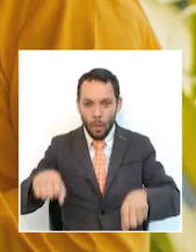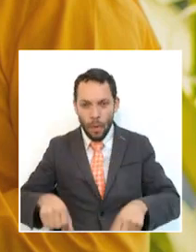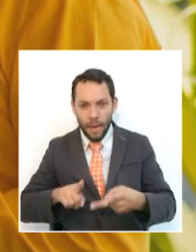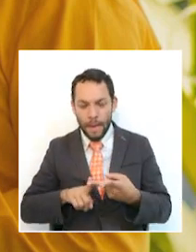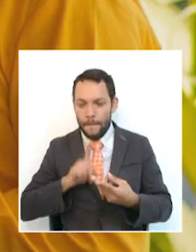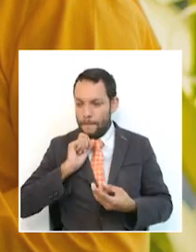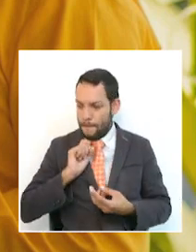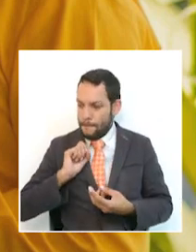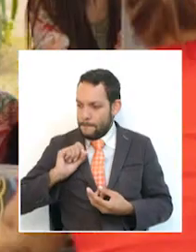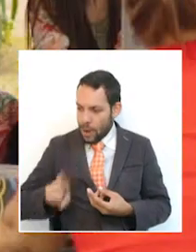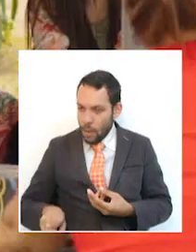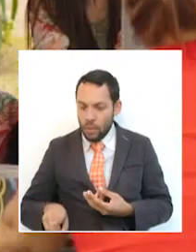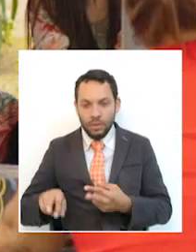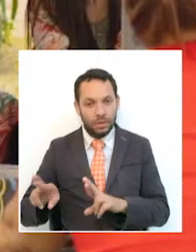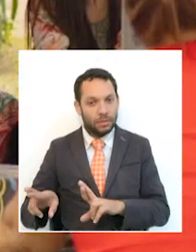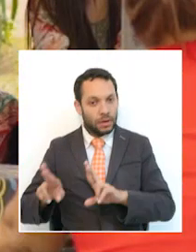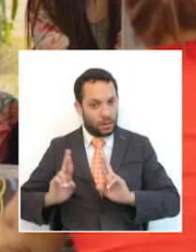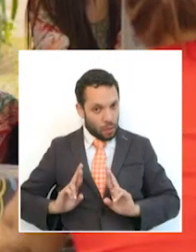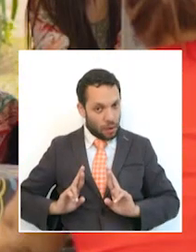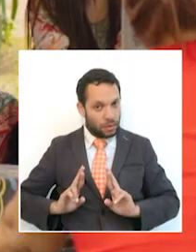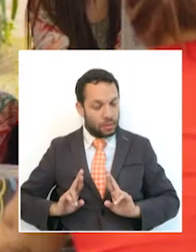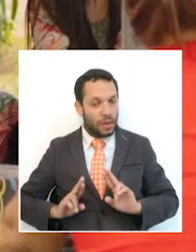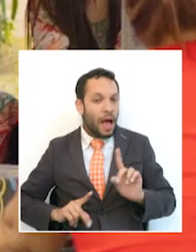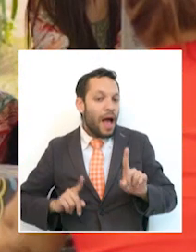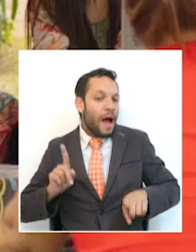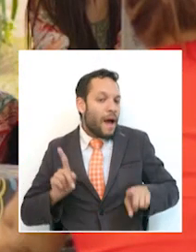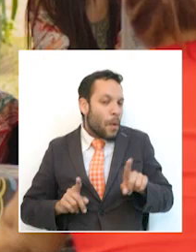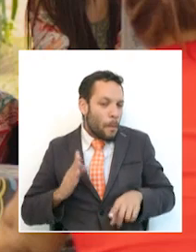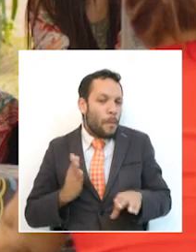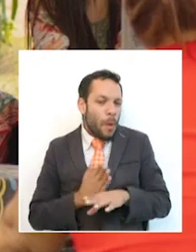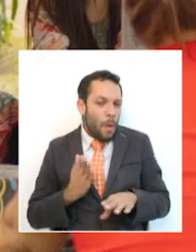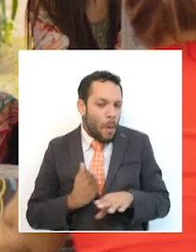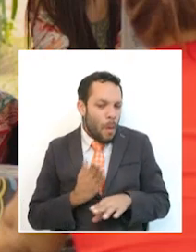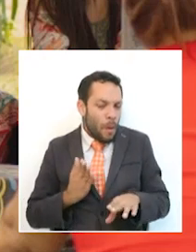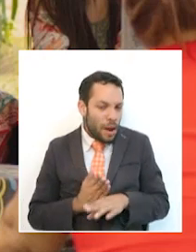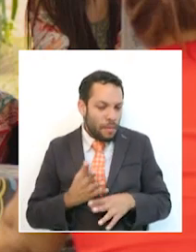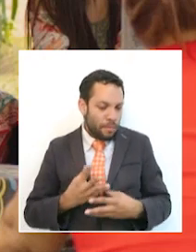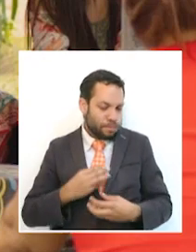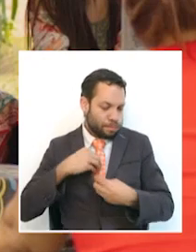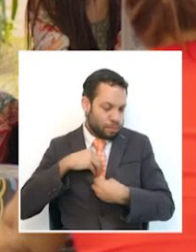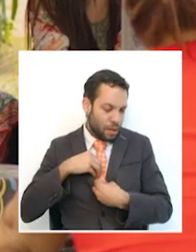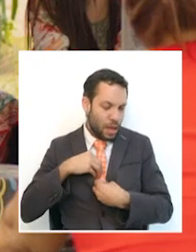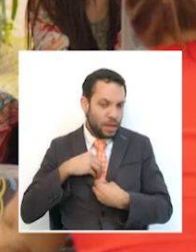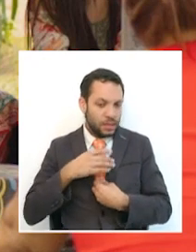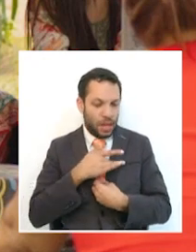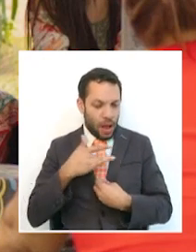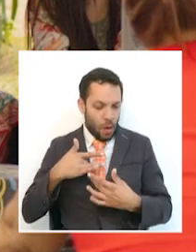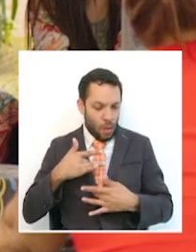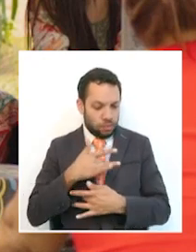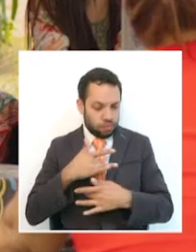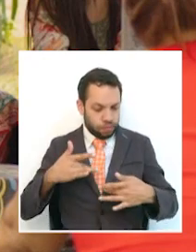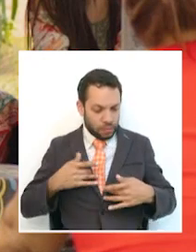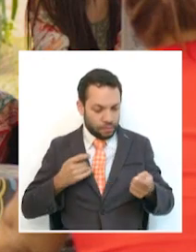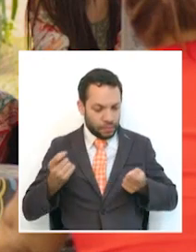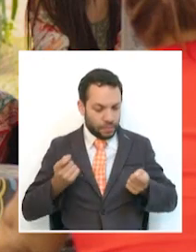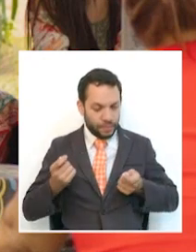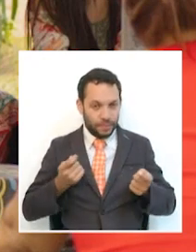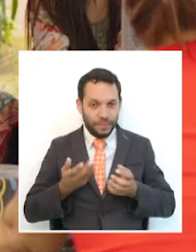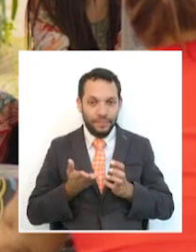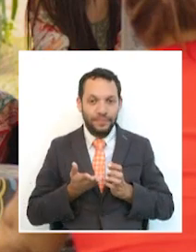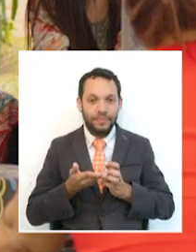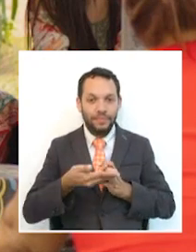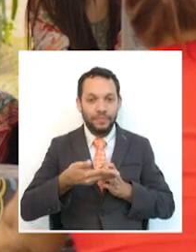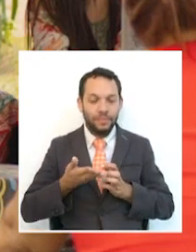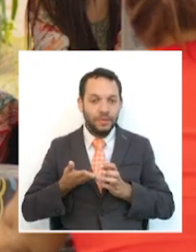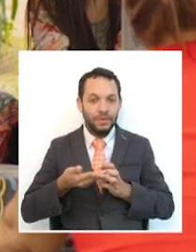pena en las demás personas que como quitó estamos roy des que llevo tantos años con ella y no simplemente baos de la de aguacate algo tan simple